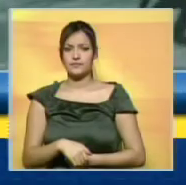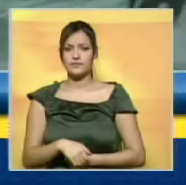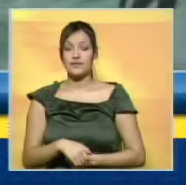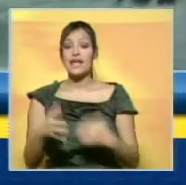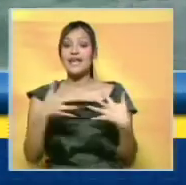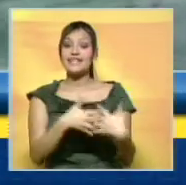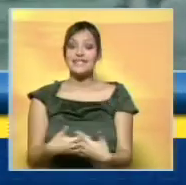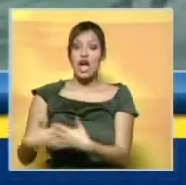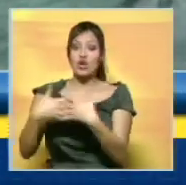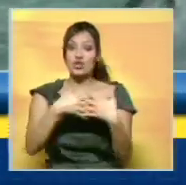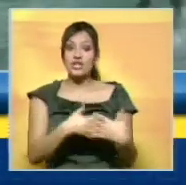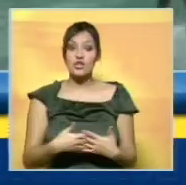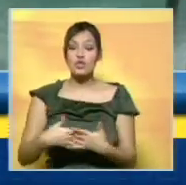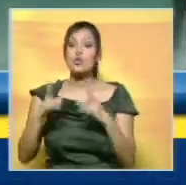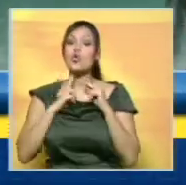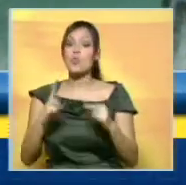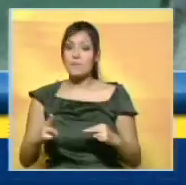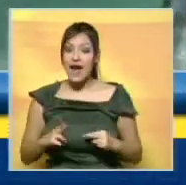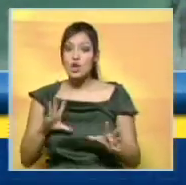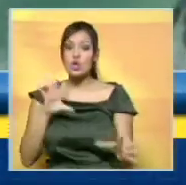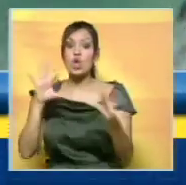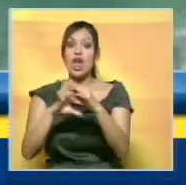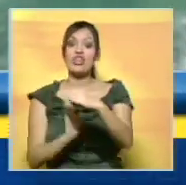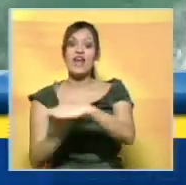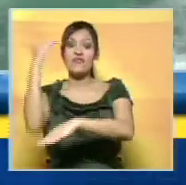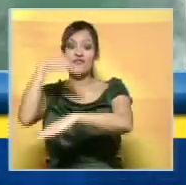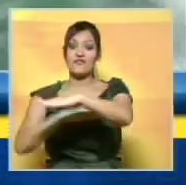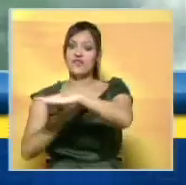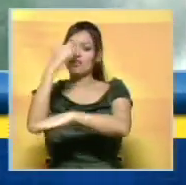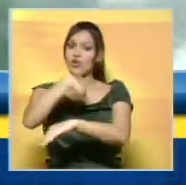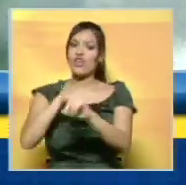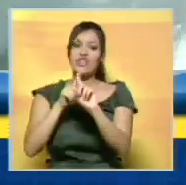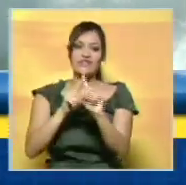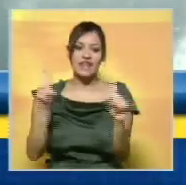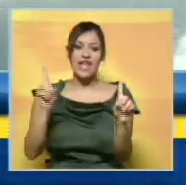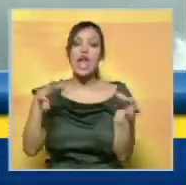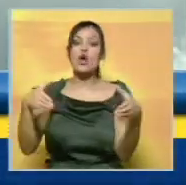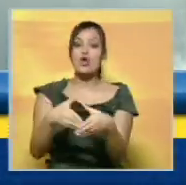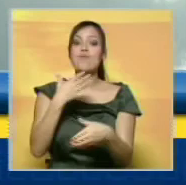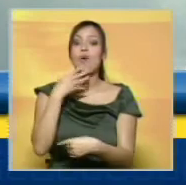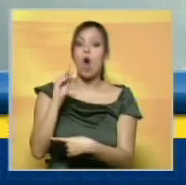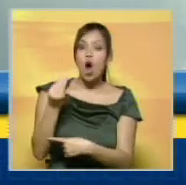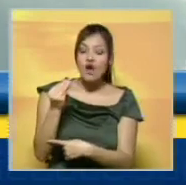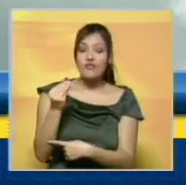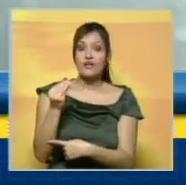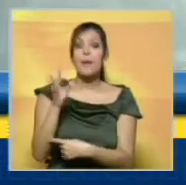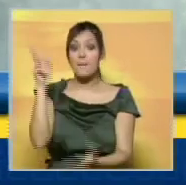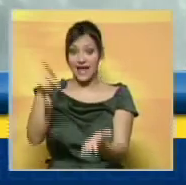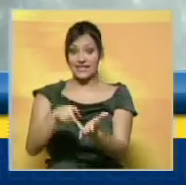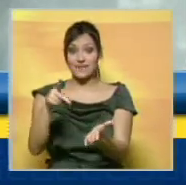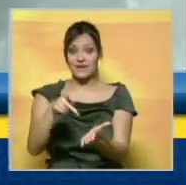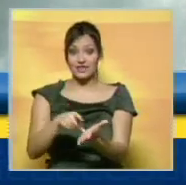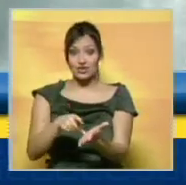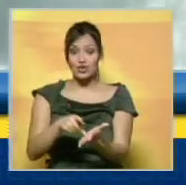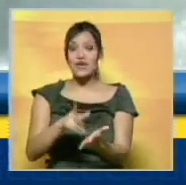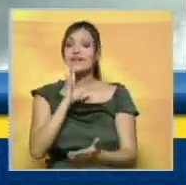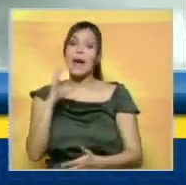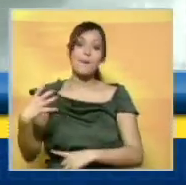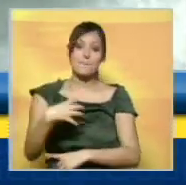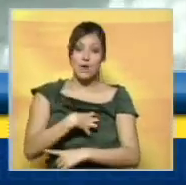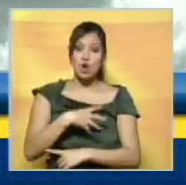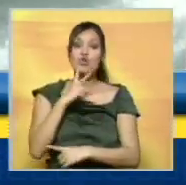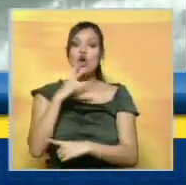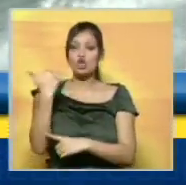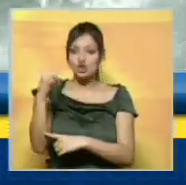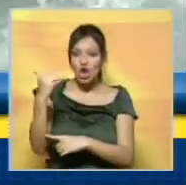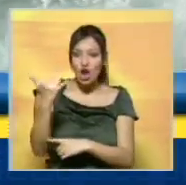En Estados Unidos, la interacción humana con los delfines es totalmente diferente. Un grupo de jóvenes, por ejemplo, que participaba en un campeonato de surf